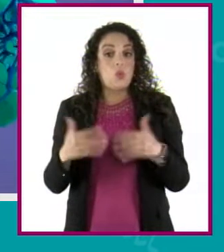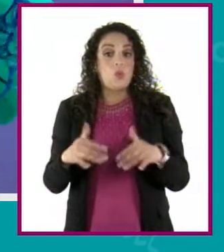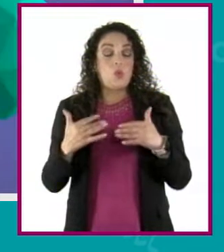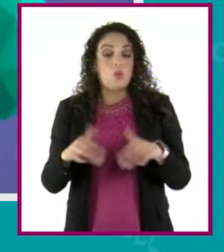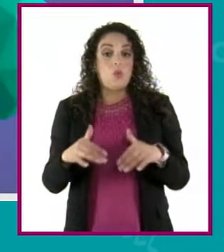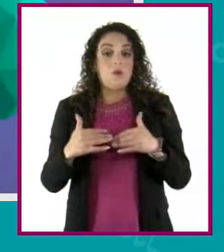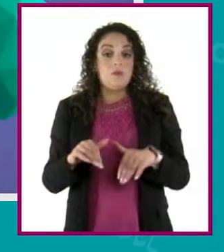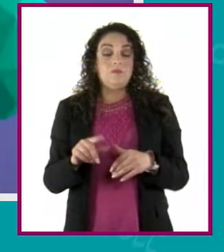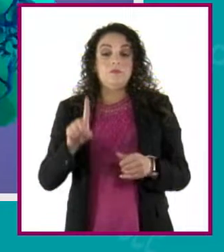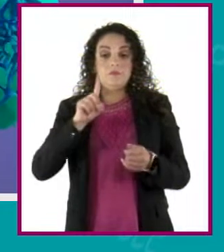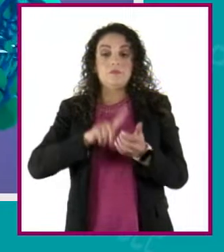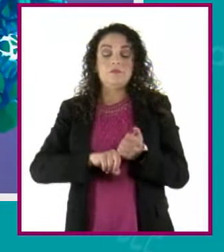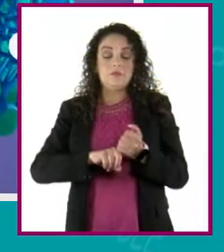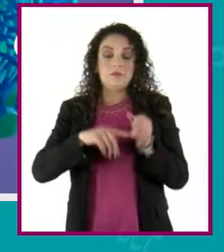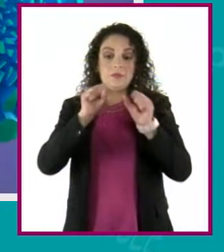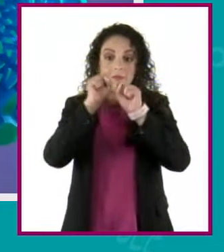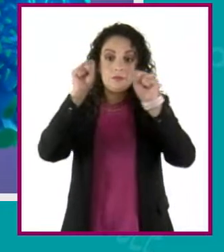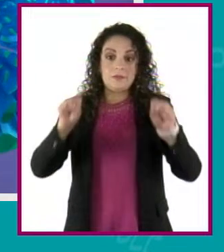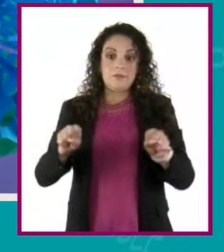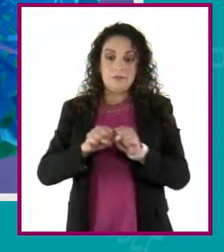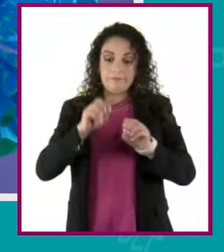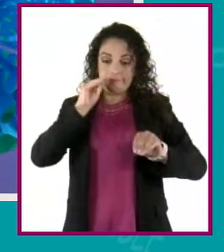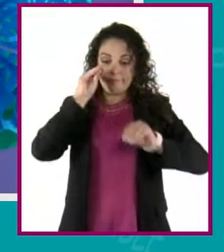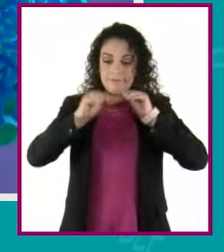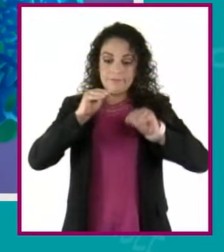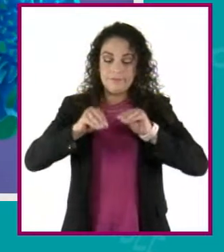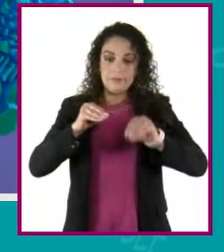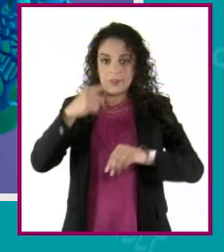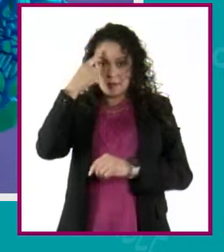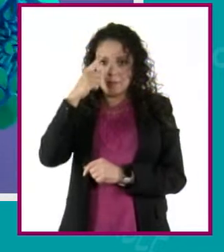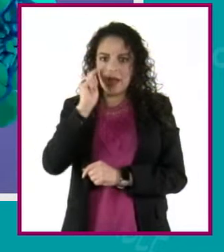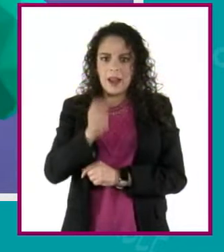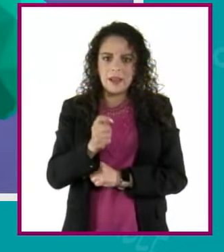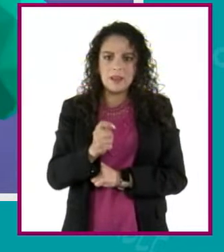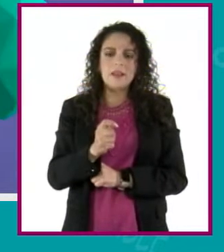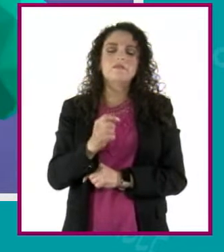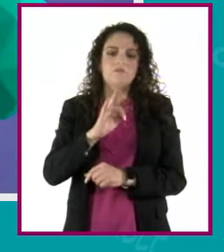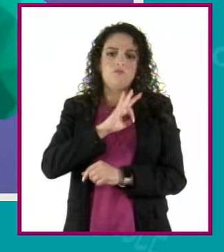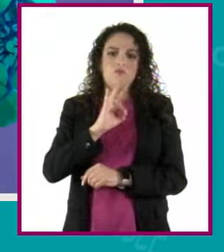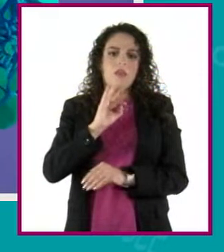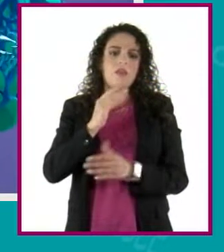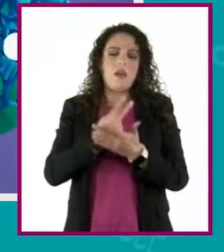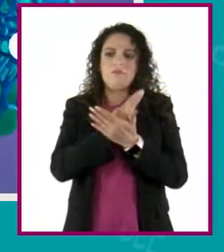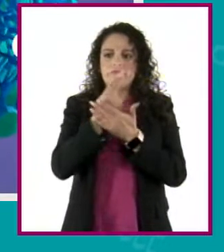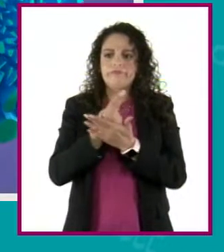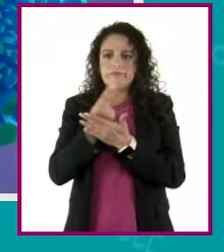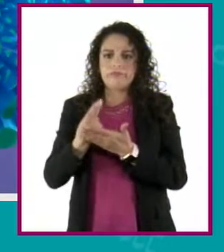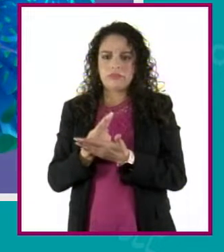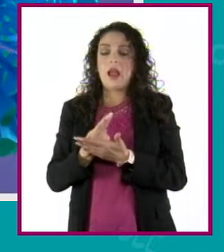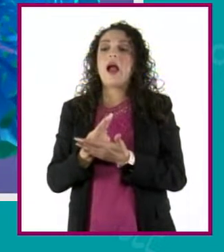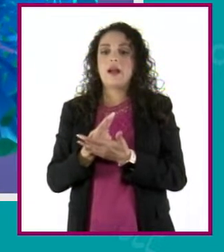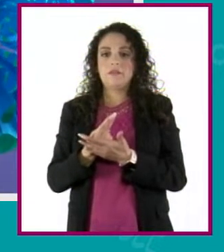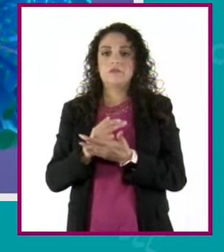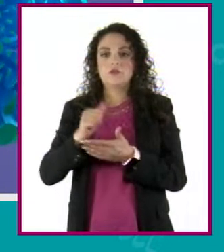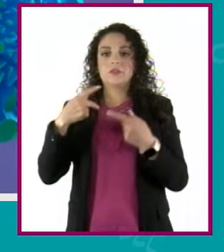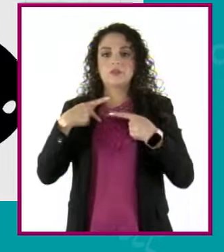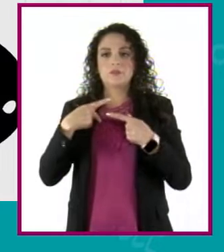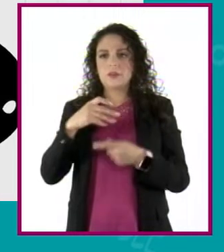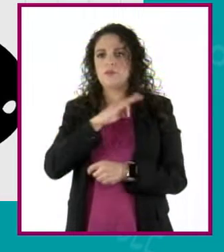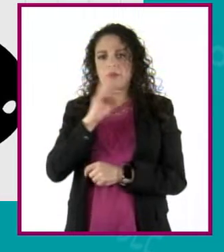en el sistema que mencionábamos para interpretar y transmitir ese conocimiento a otras